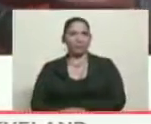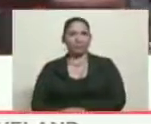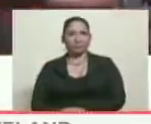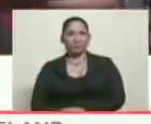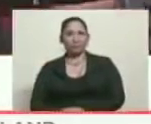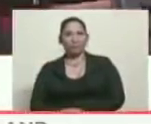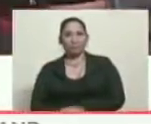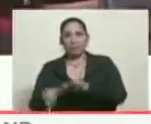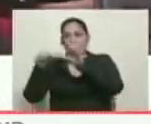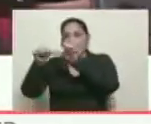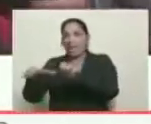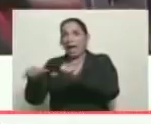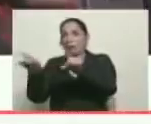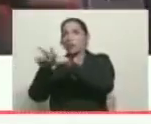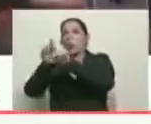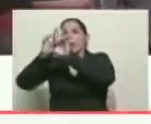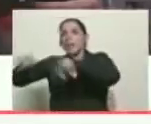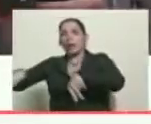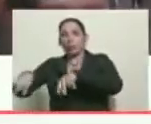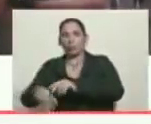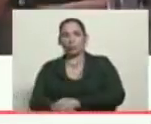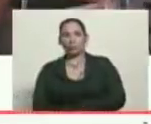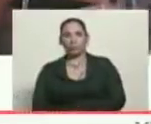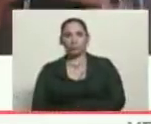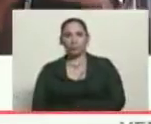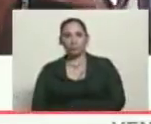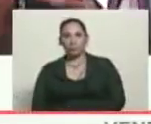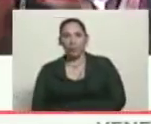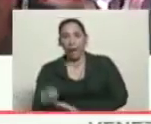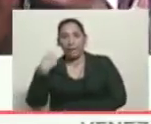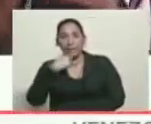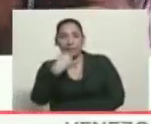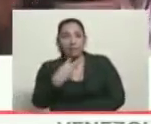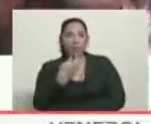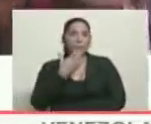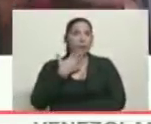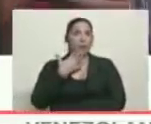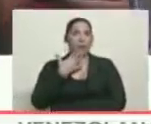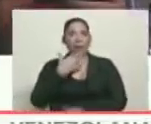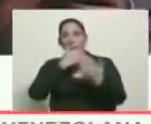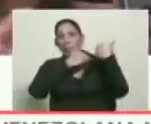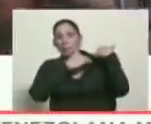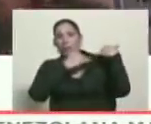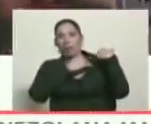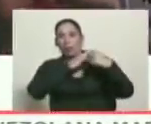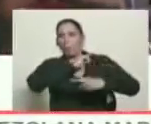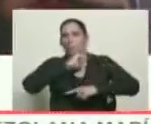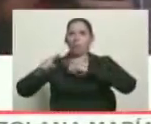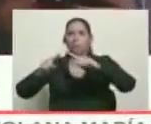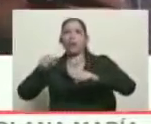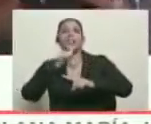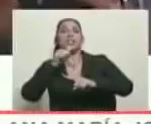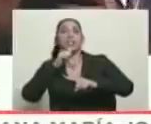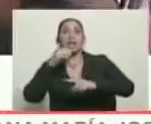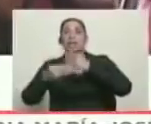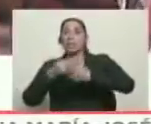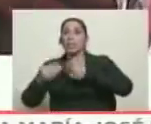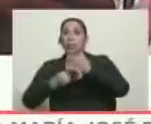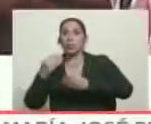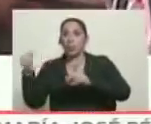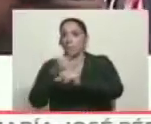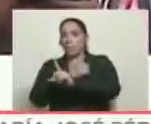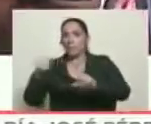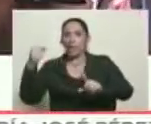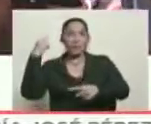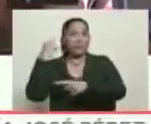daron desnudo, desnudo. Usted ayer decía que hay que pedir las responsabilidades, que quien cometió estos actos al margen de la ley